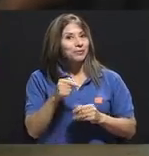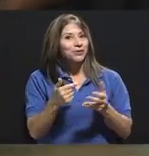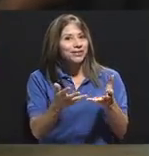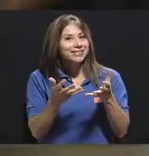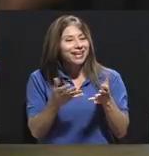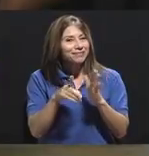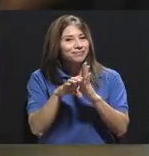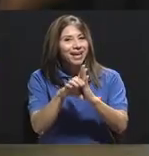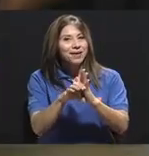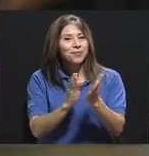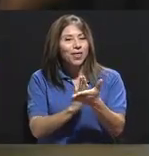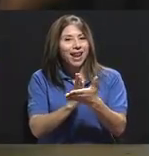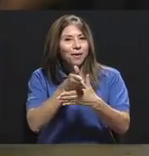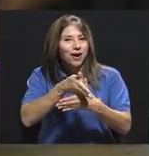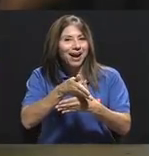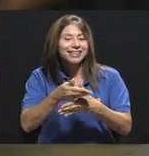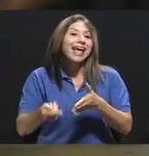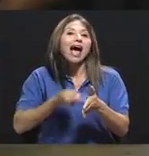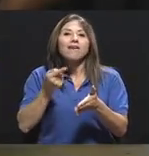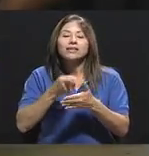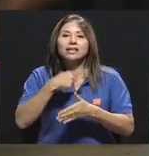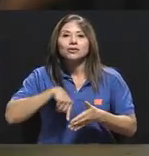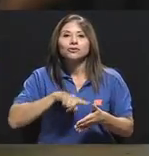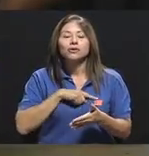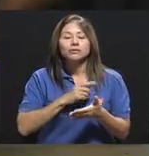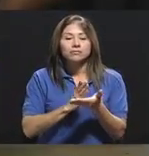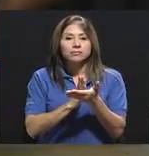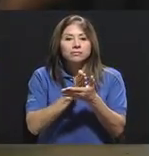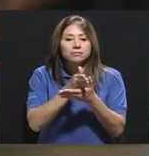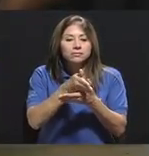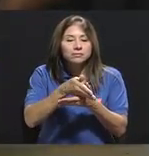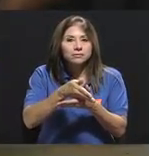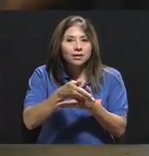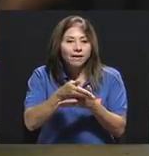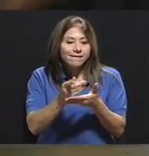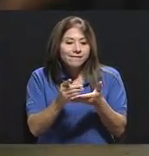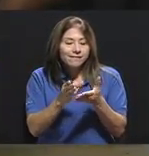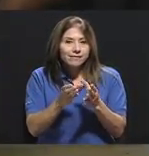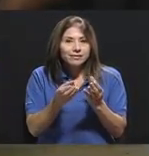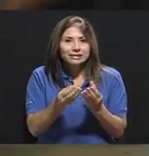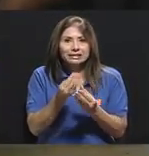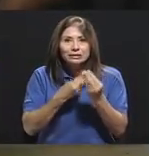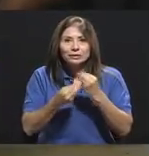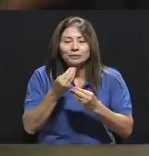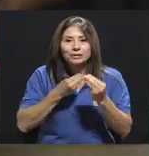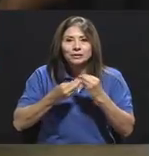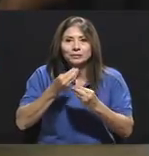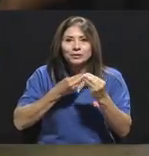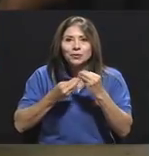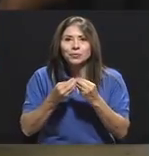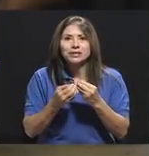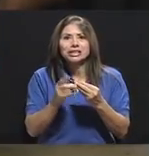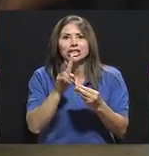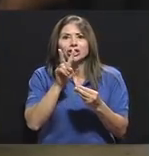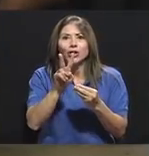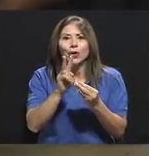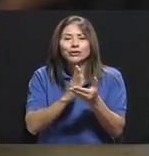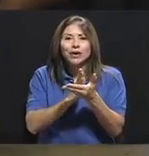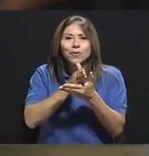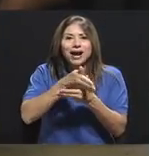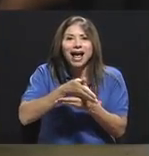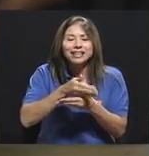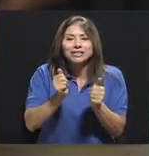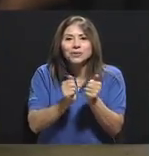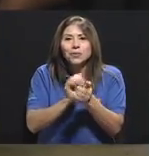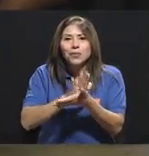aguacate verdad Saúl porque a veces se nos va la mano es solamente la mitad es dos aguacates y con tortilla y ya le he echo lo esto y lo otro